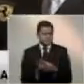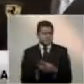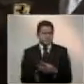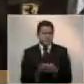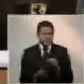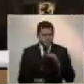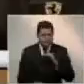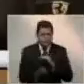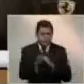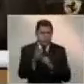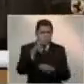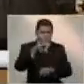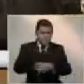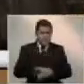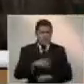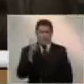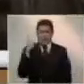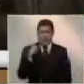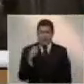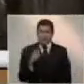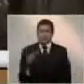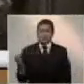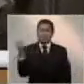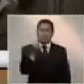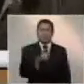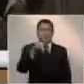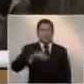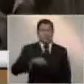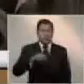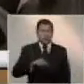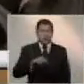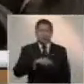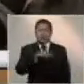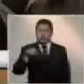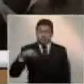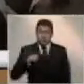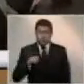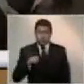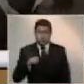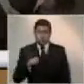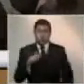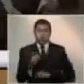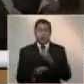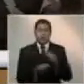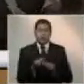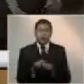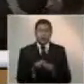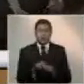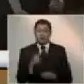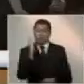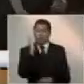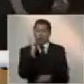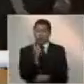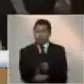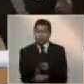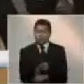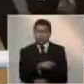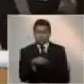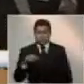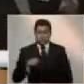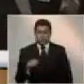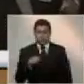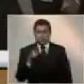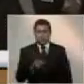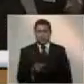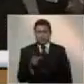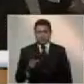fue apresada ayer y debe presentarse hoy acá. Y nosotros nos vamos a constituir como la parte acusadora porque somos las